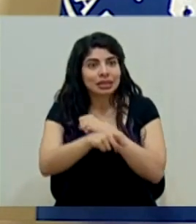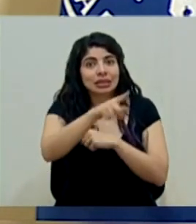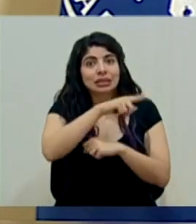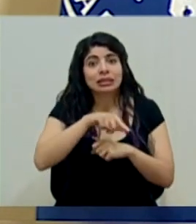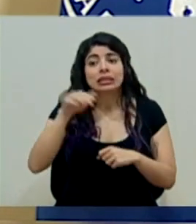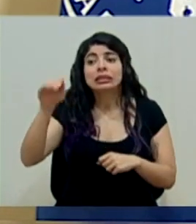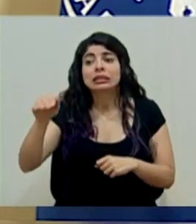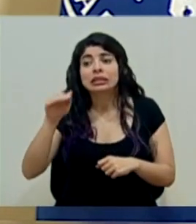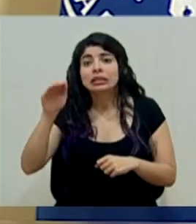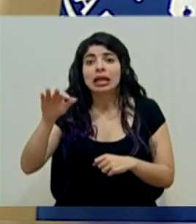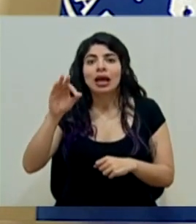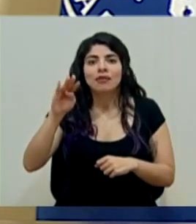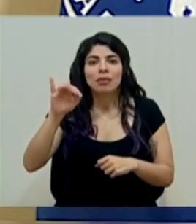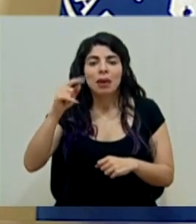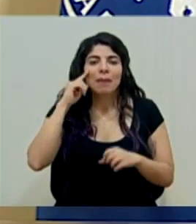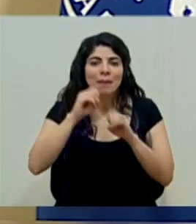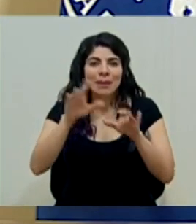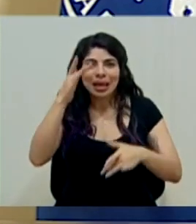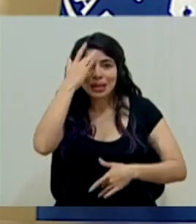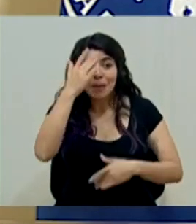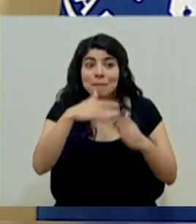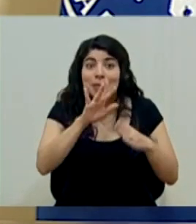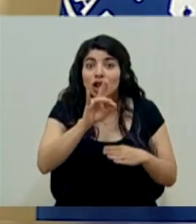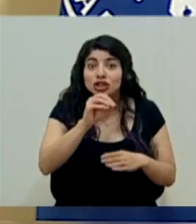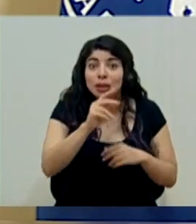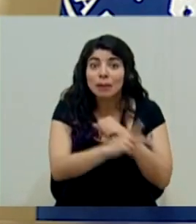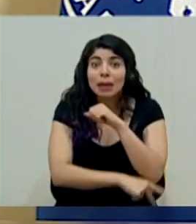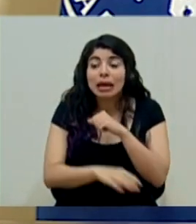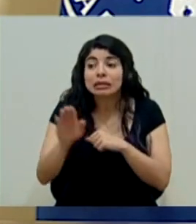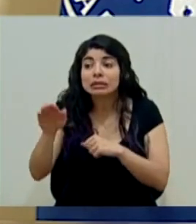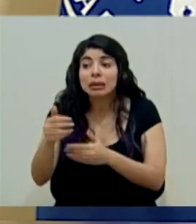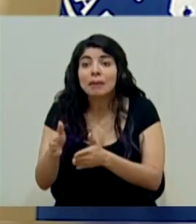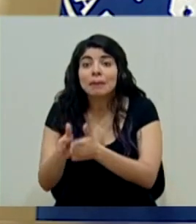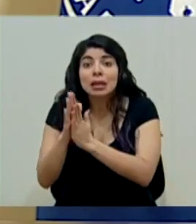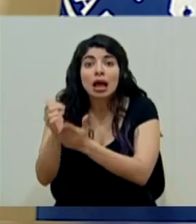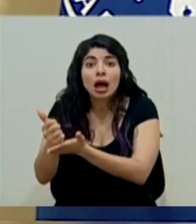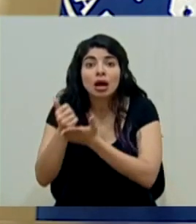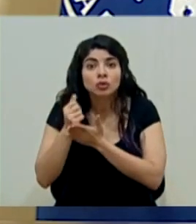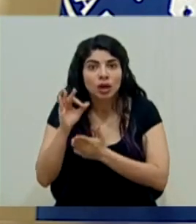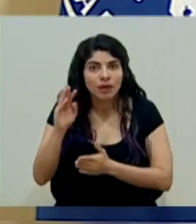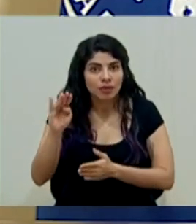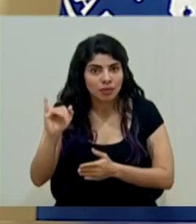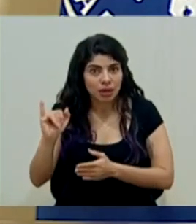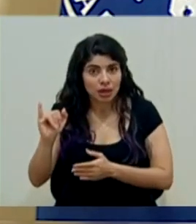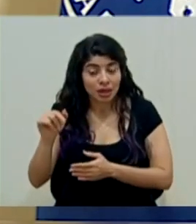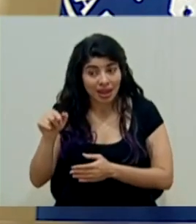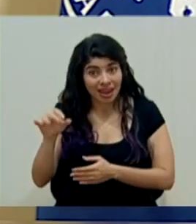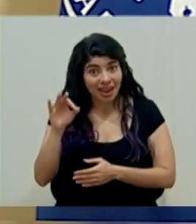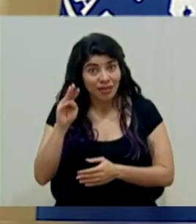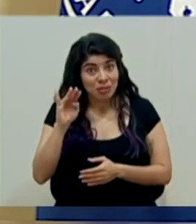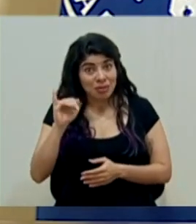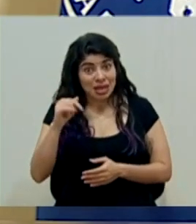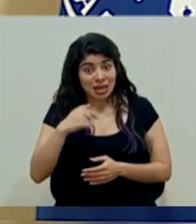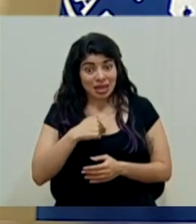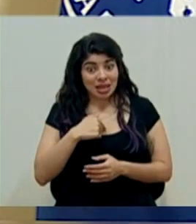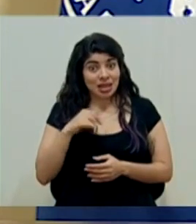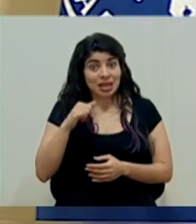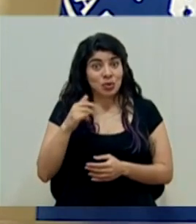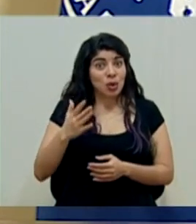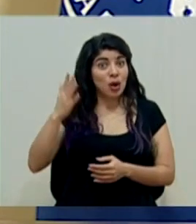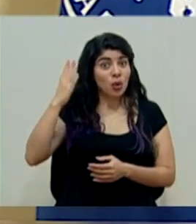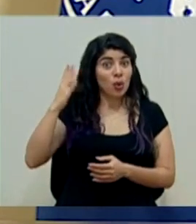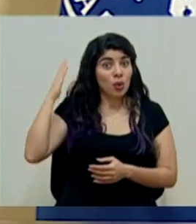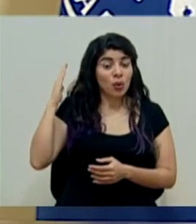Fondo Monetario en el contexto de la pandemia. Y no es un contexto del Fondo Monetario que se conoció décadas